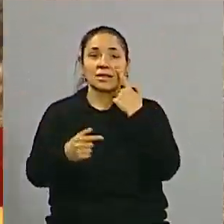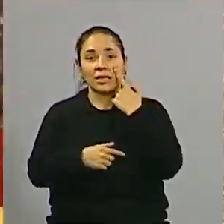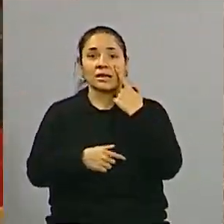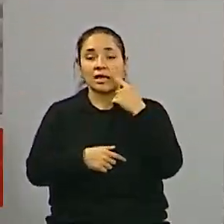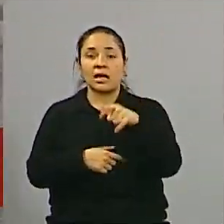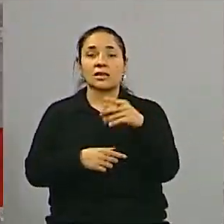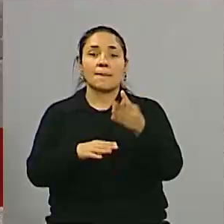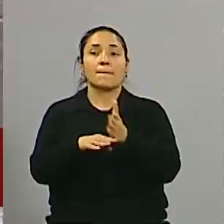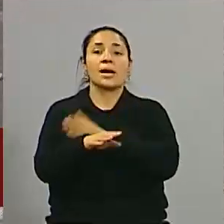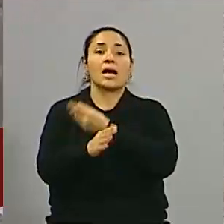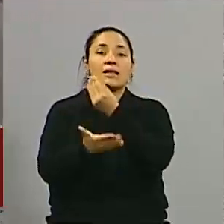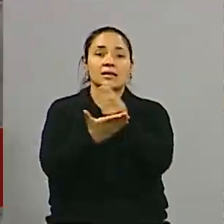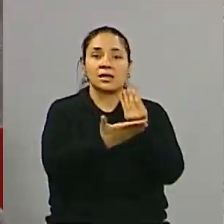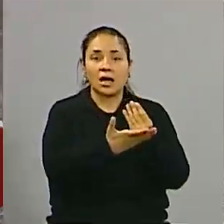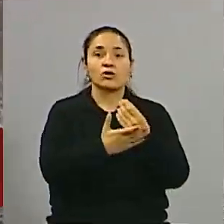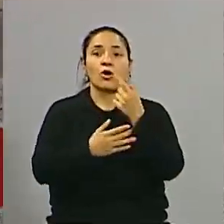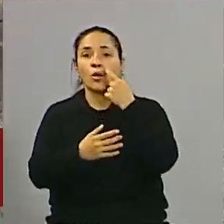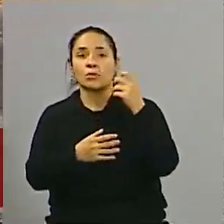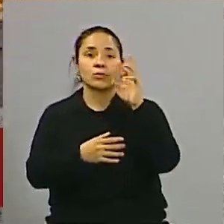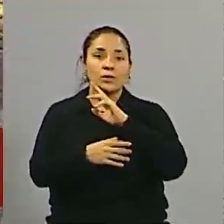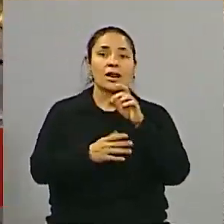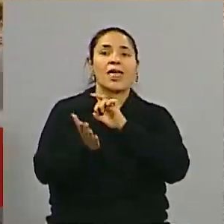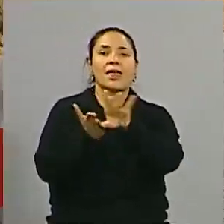los precandidatos, las precandidatas, los despidos,